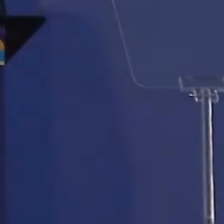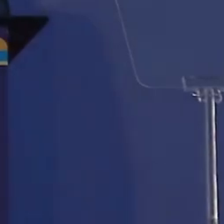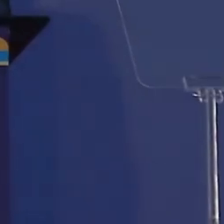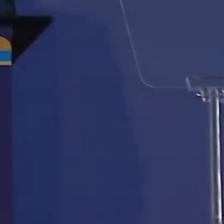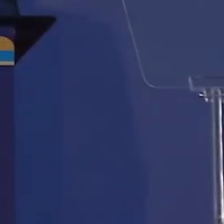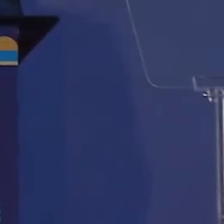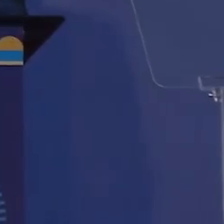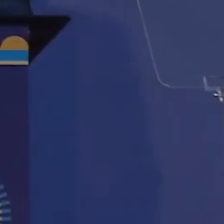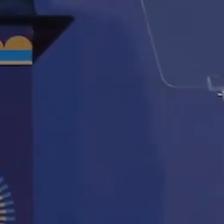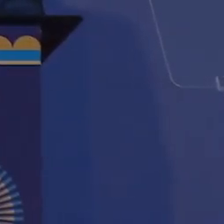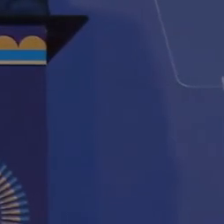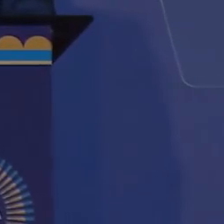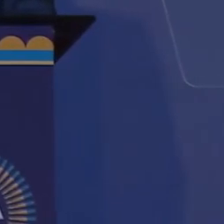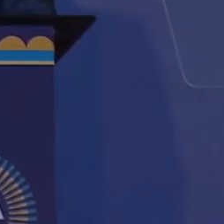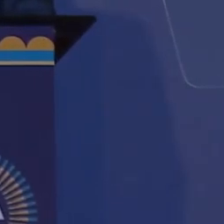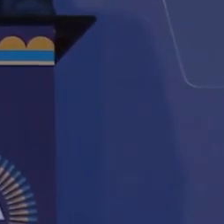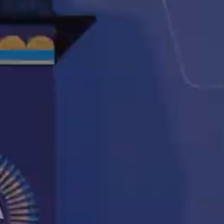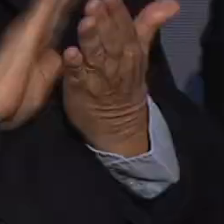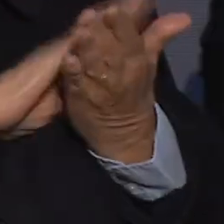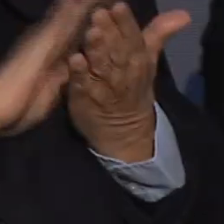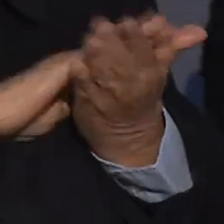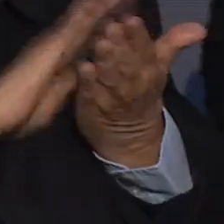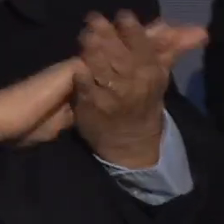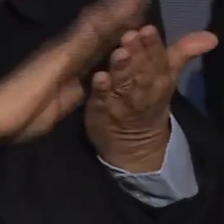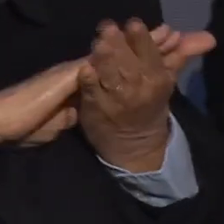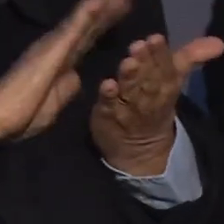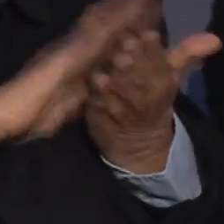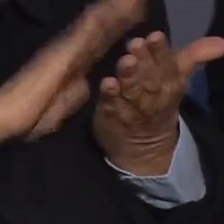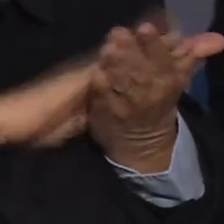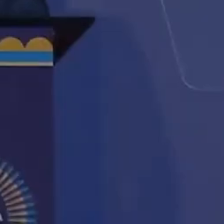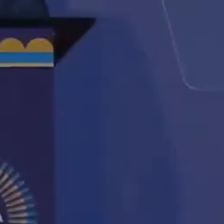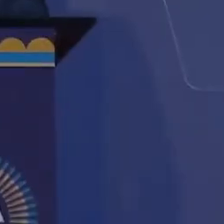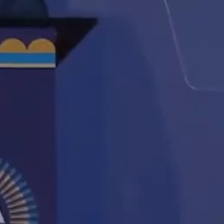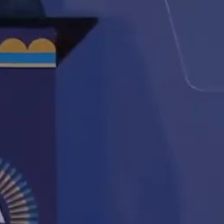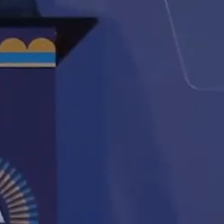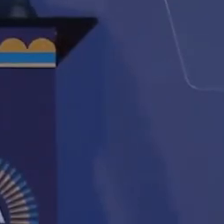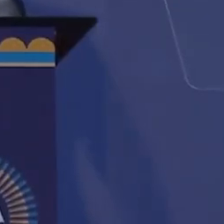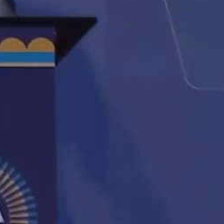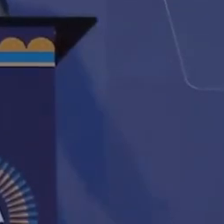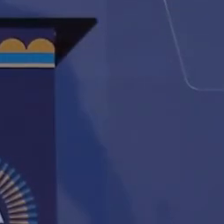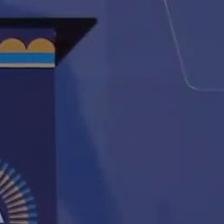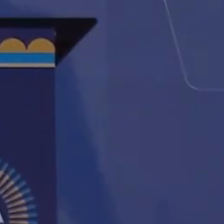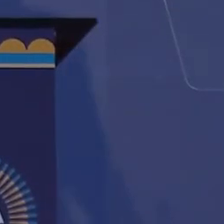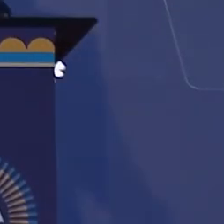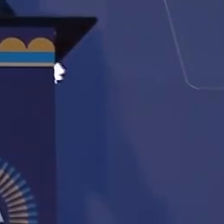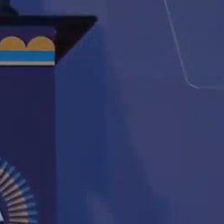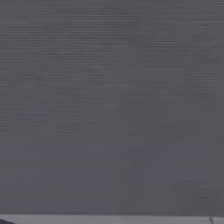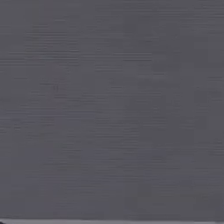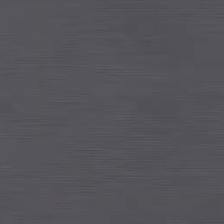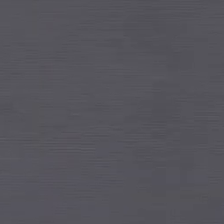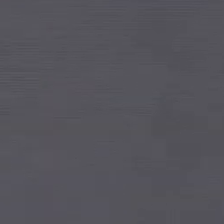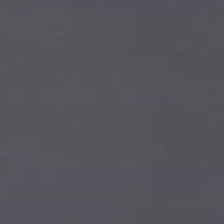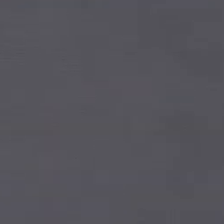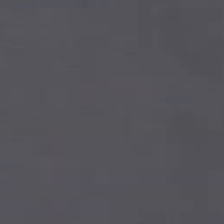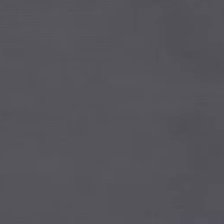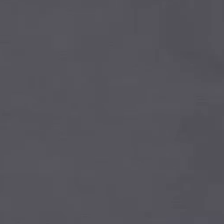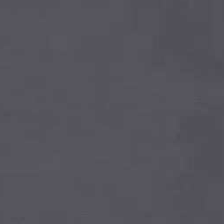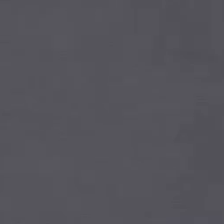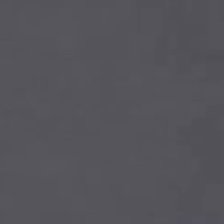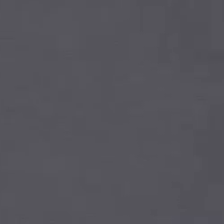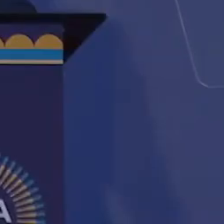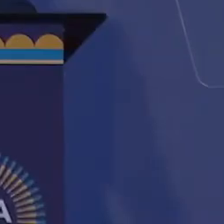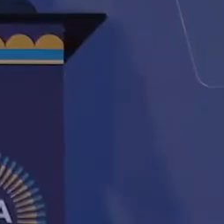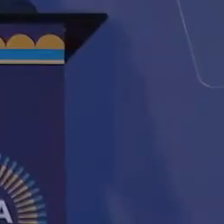Cuánta emoción. Qué voz, Elena, con toda la banda ahí. Para darle un cierre único. Así a este es, evento